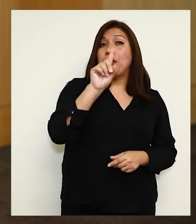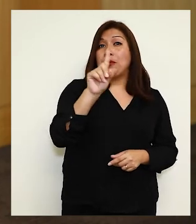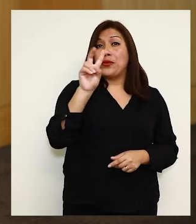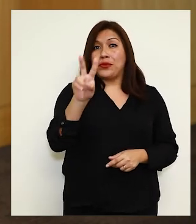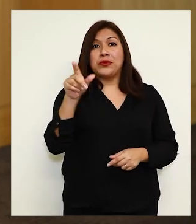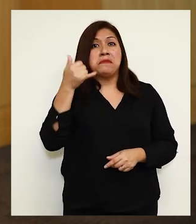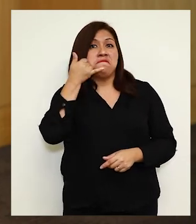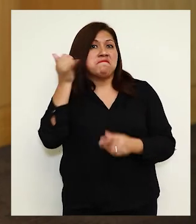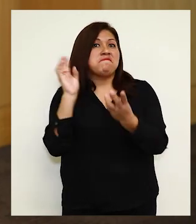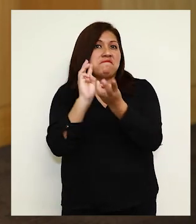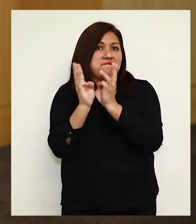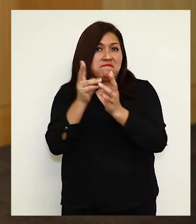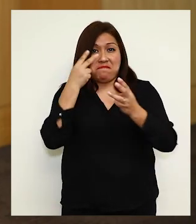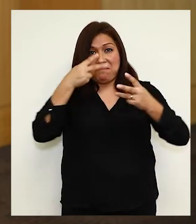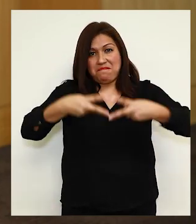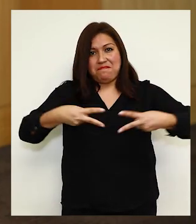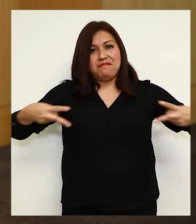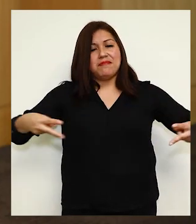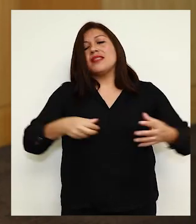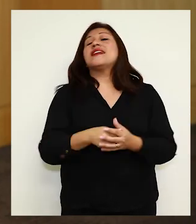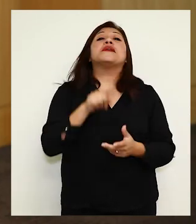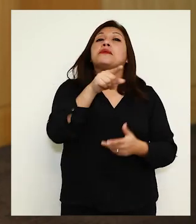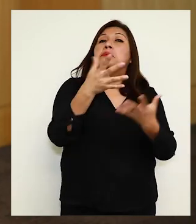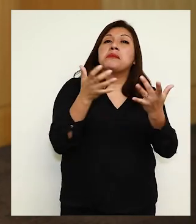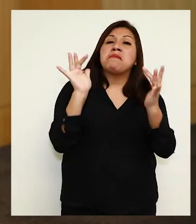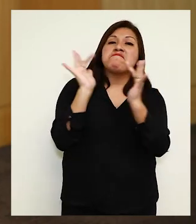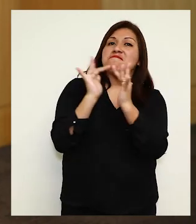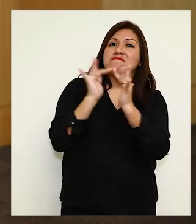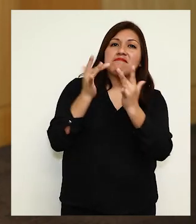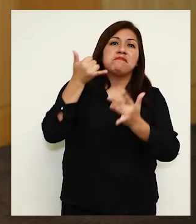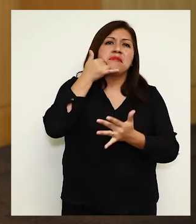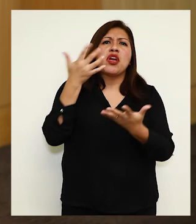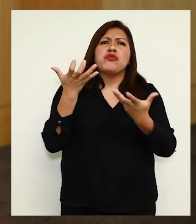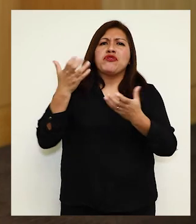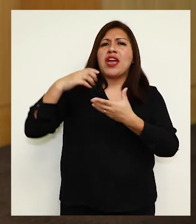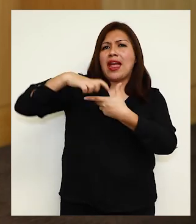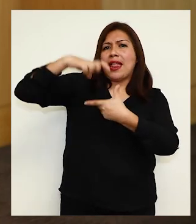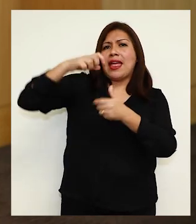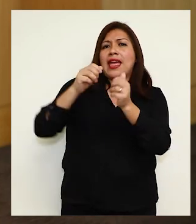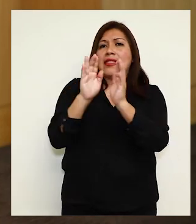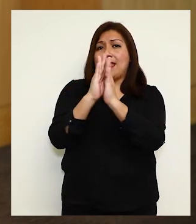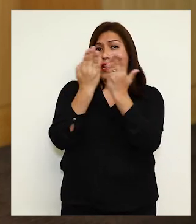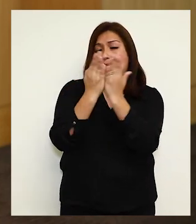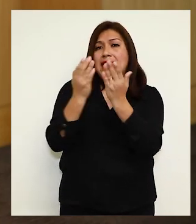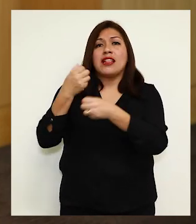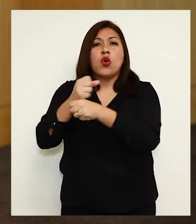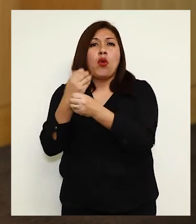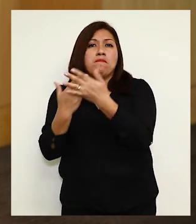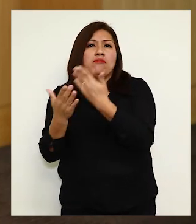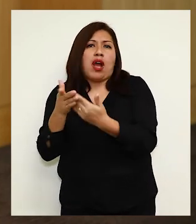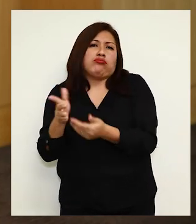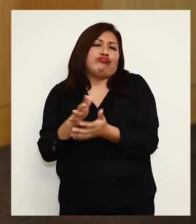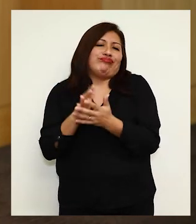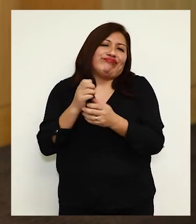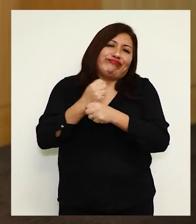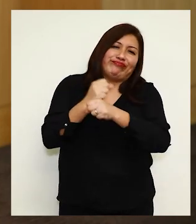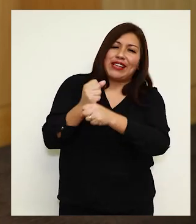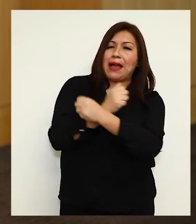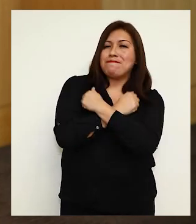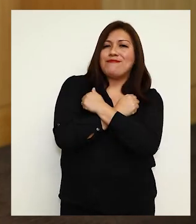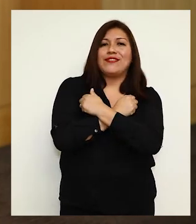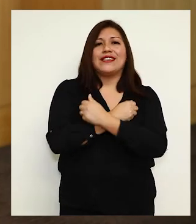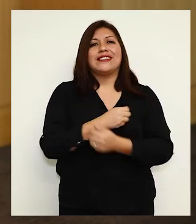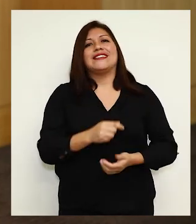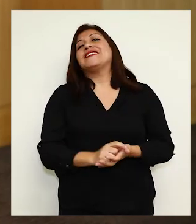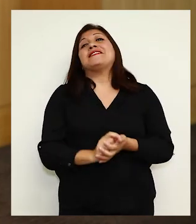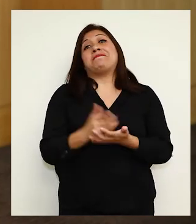999-627-912. Aparece en pantalla el cintillo con los números para poder tener una de estas tarjetas hechas a mano, con mucho amor, con mucha dedicación